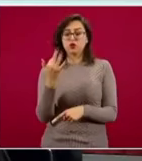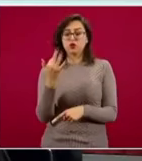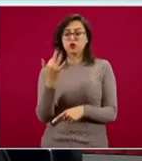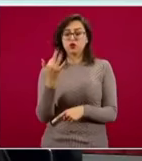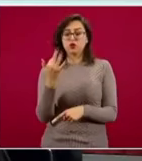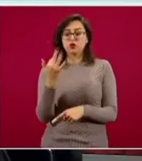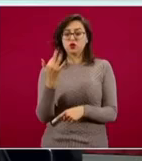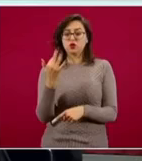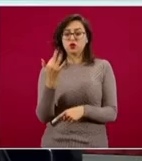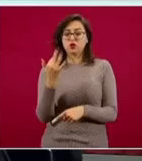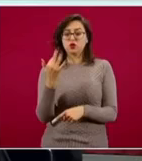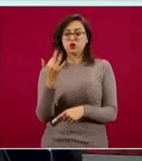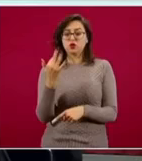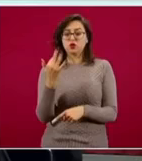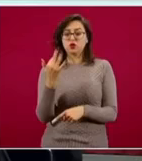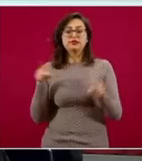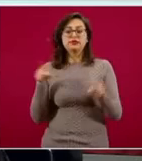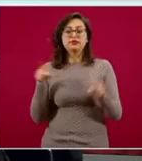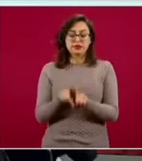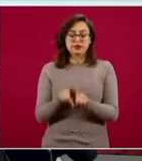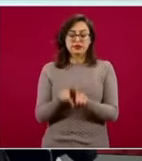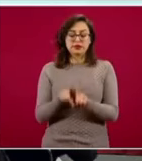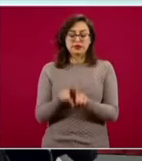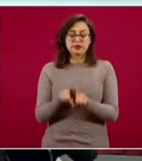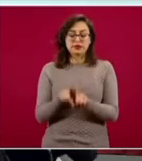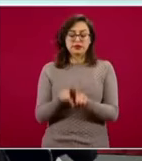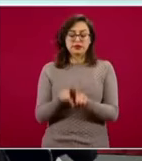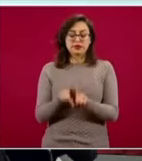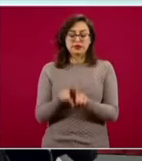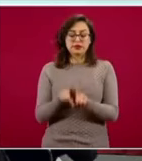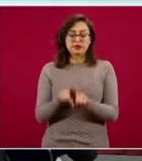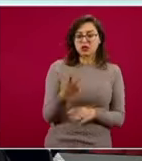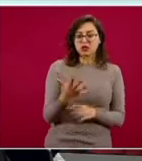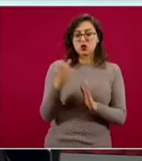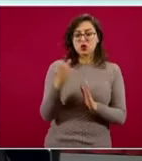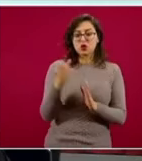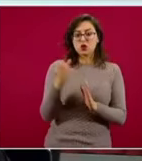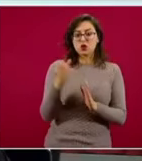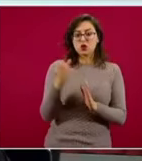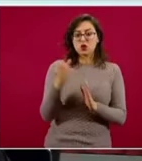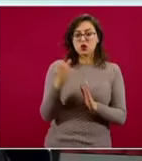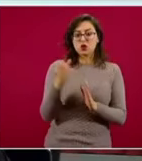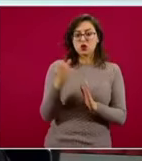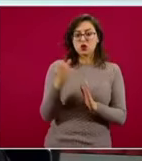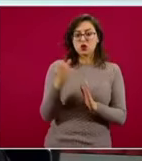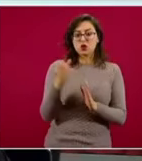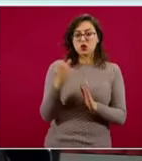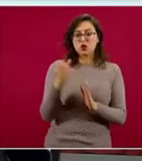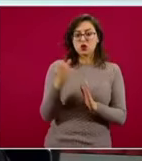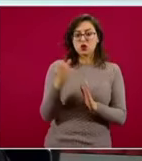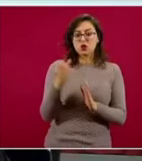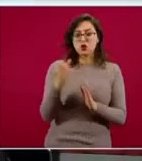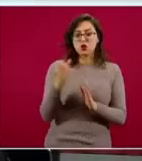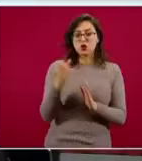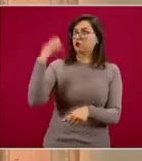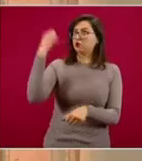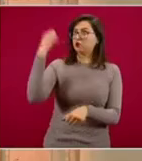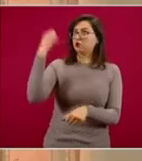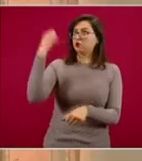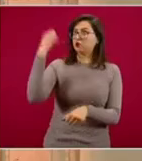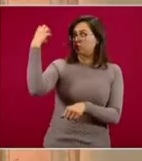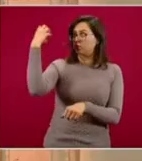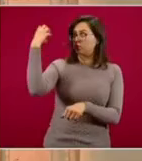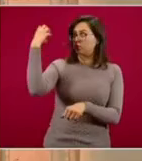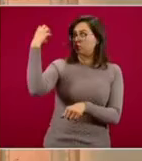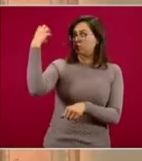ya 5 meses y medio desde que se han estado aplicando las intervenciones del semáforo de riesgo COVID, que fue